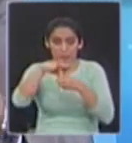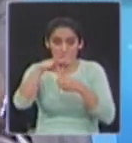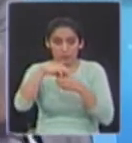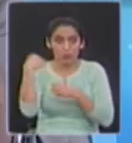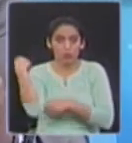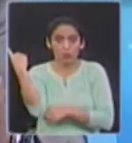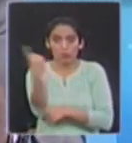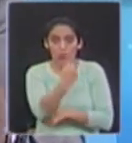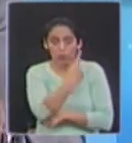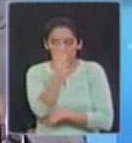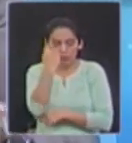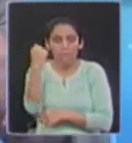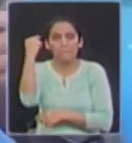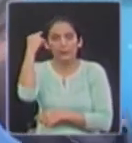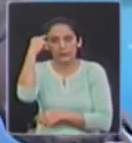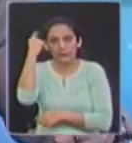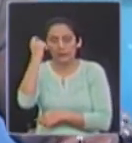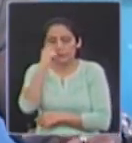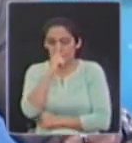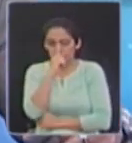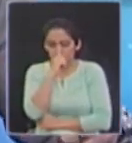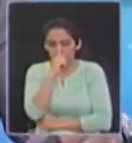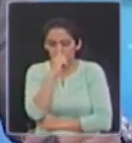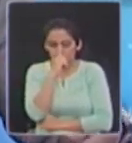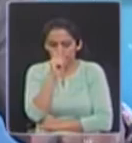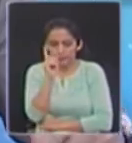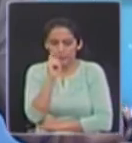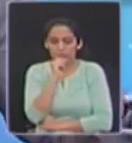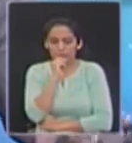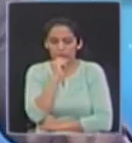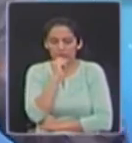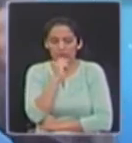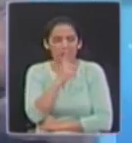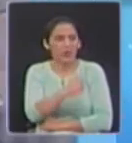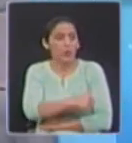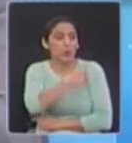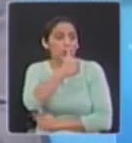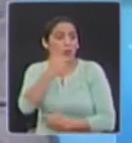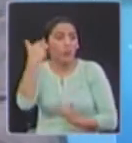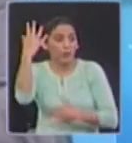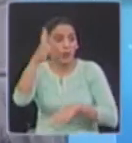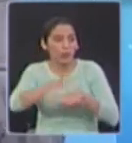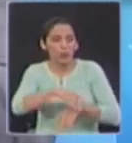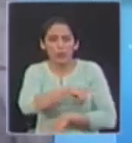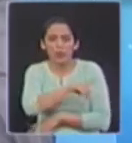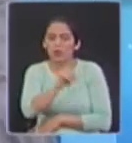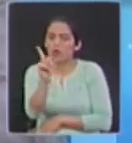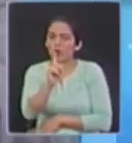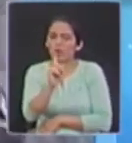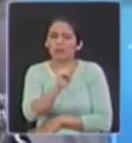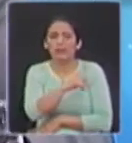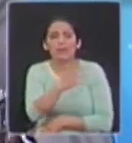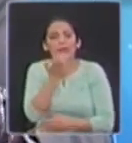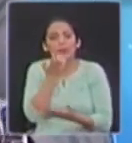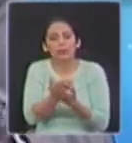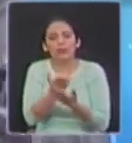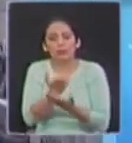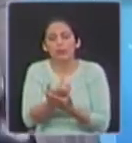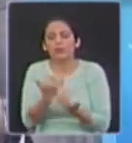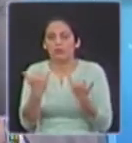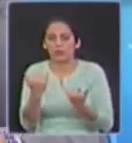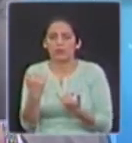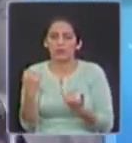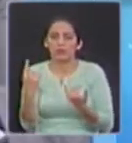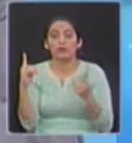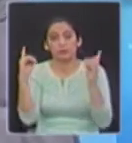claros que el problema del Ecuador no radica en un tema político, sino radica en un tema económico, en un tema social. Y ahí es donde todos